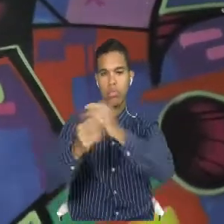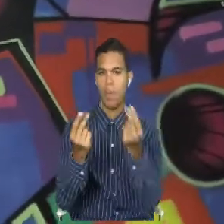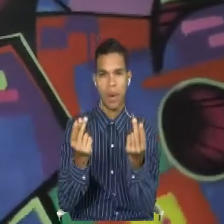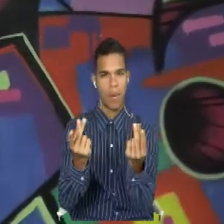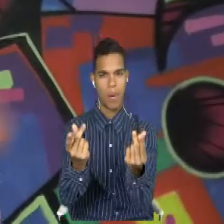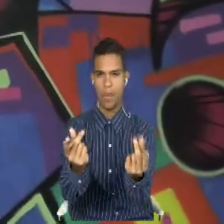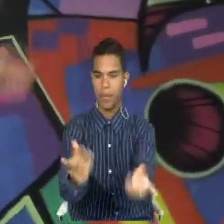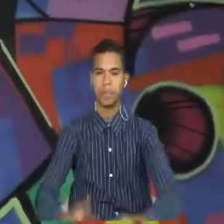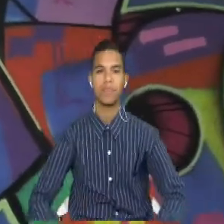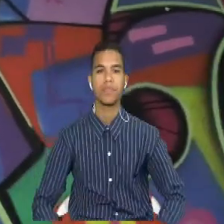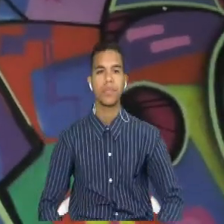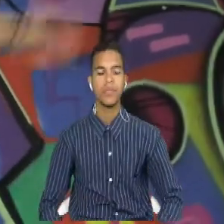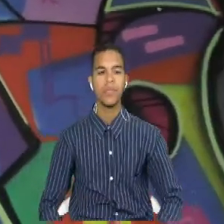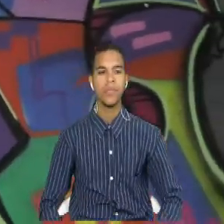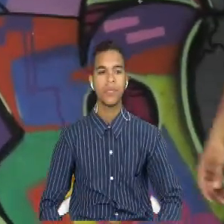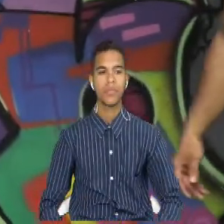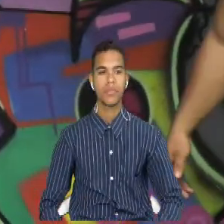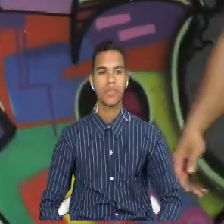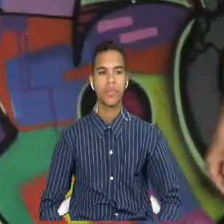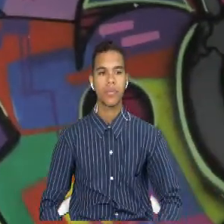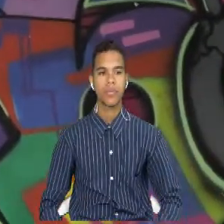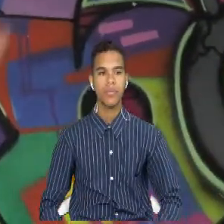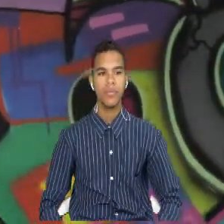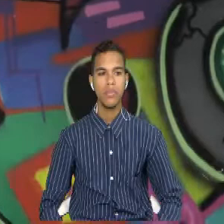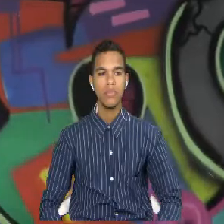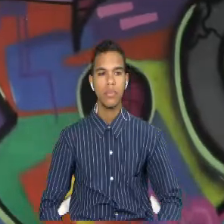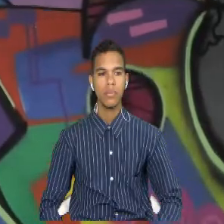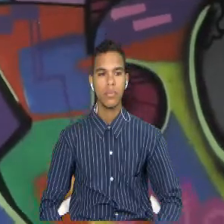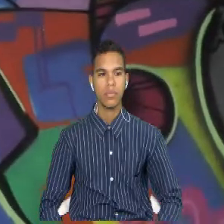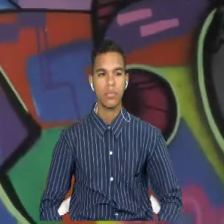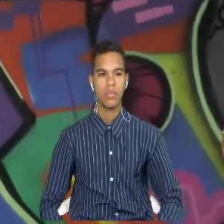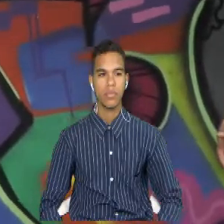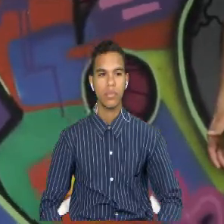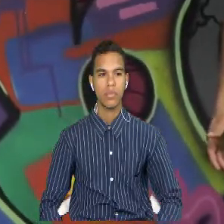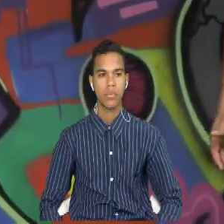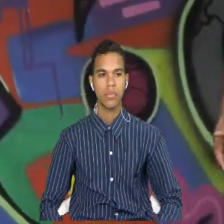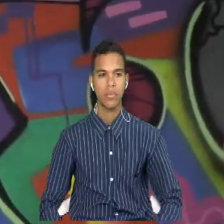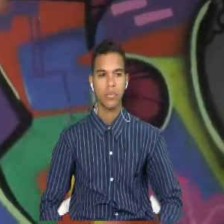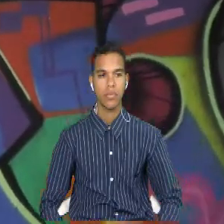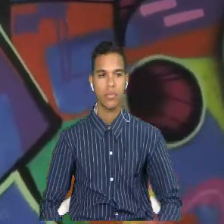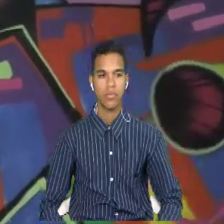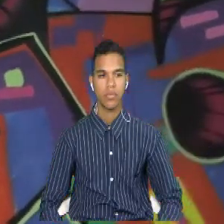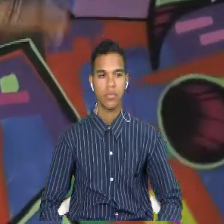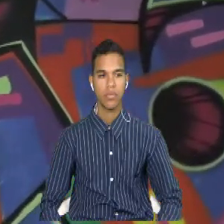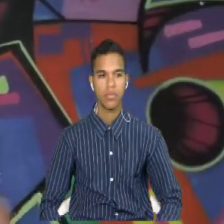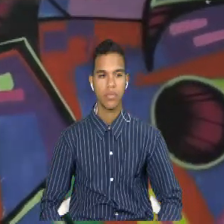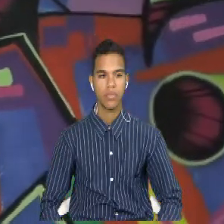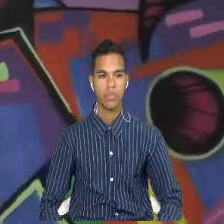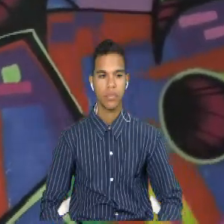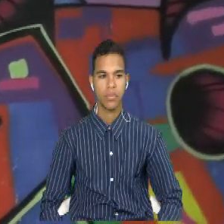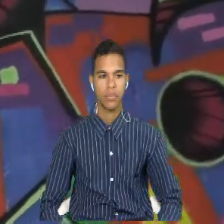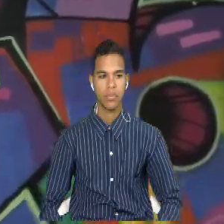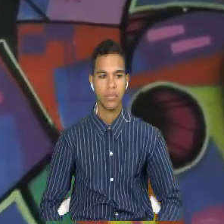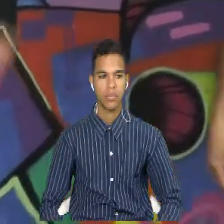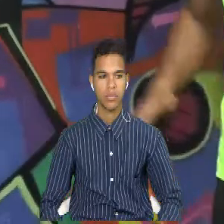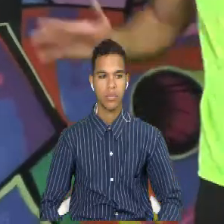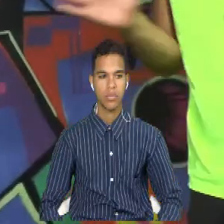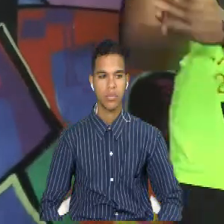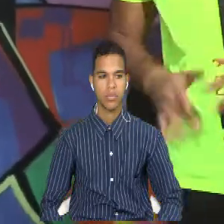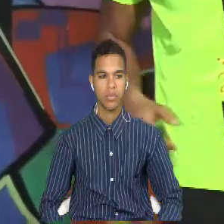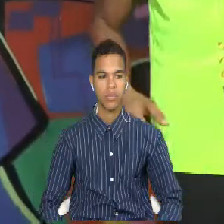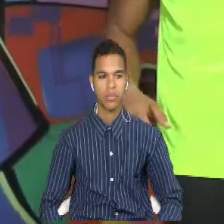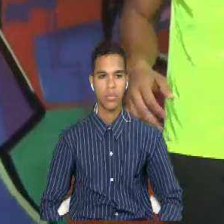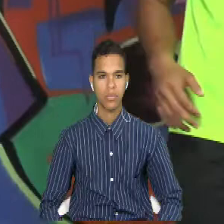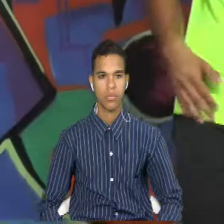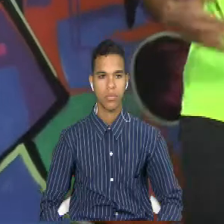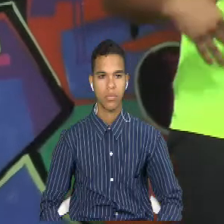vamos, dale. Eso. 15, 16, 17, 18, 19, 20.